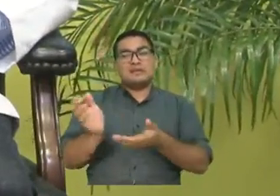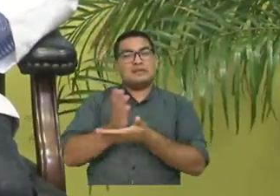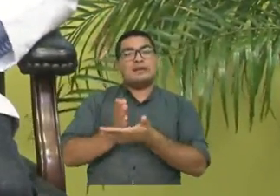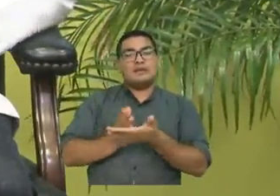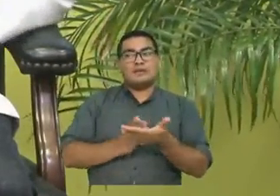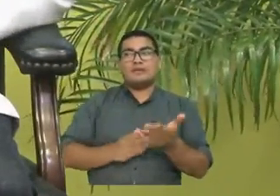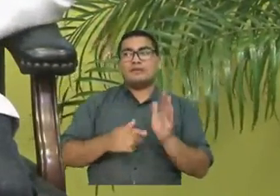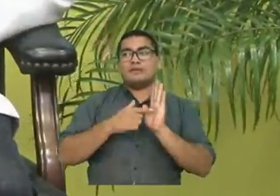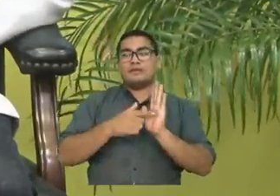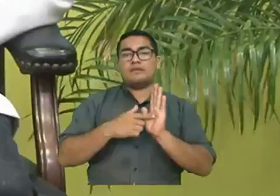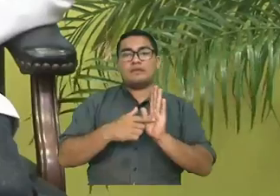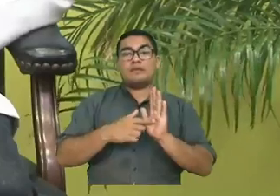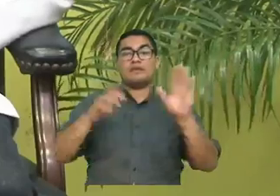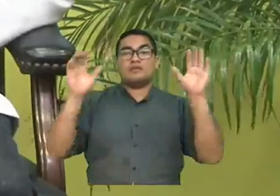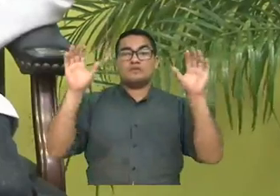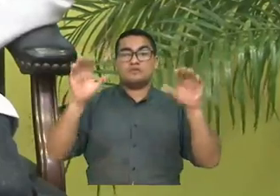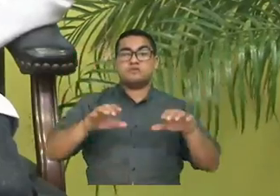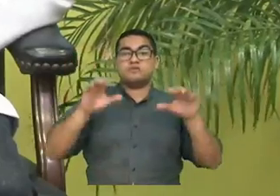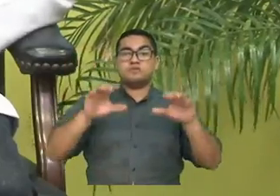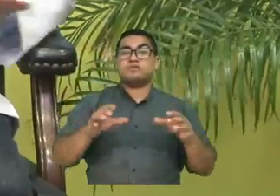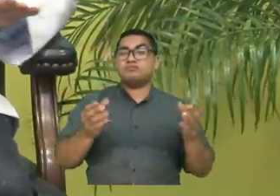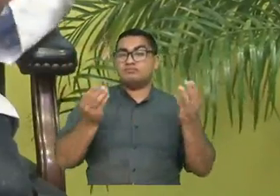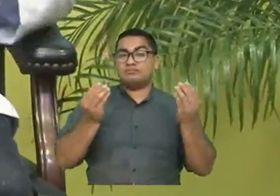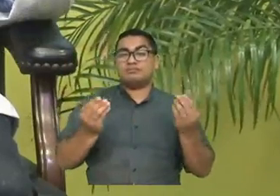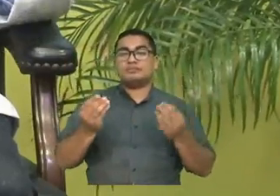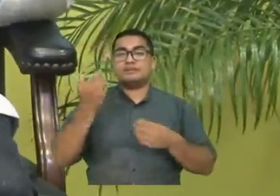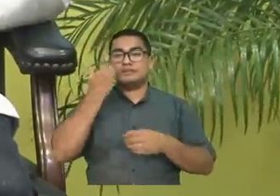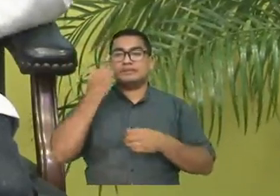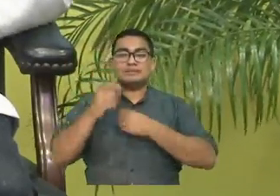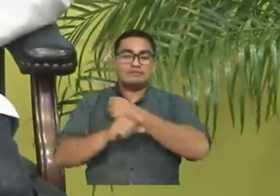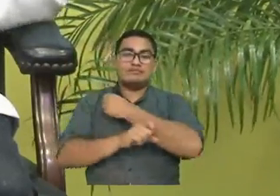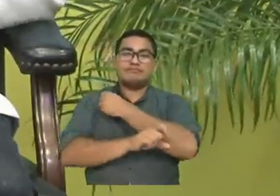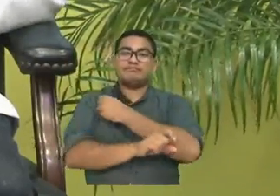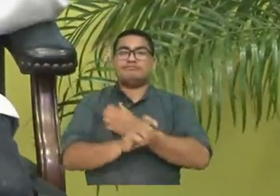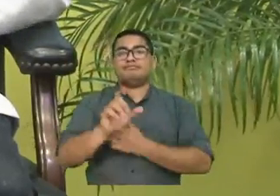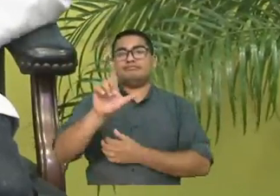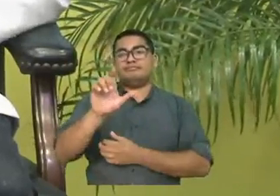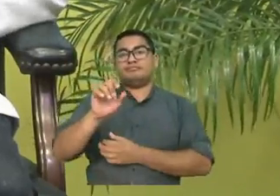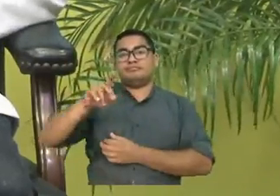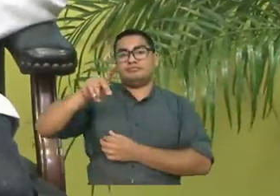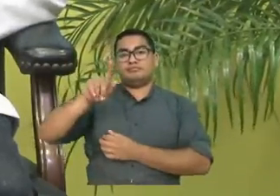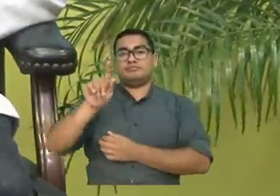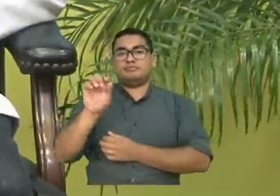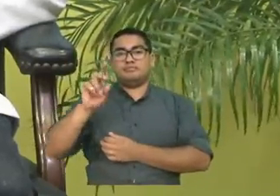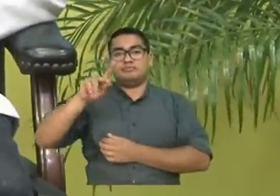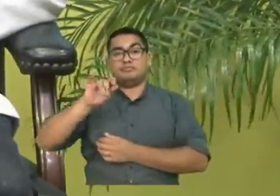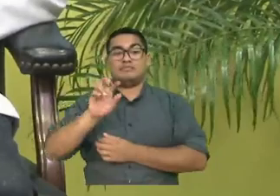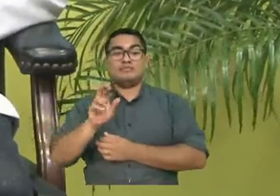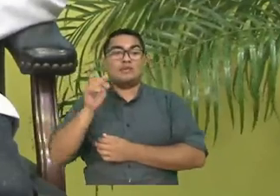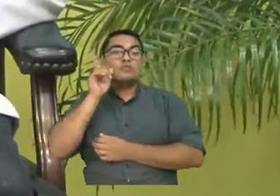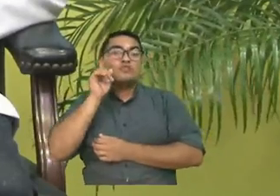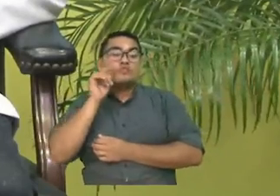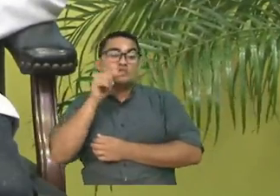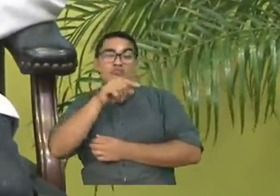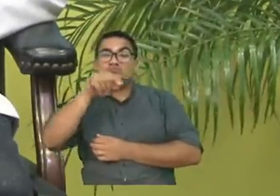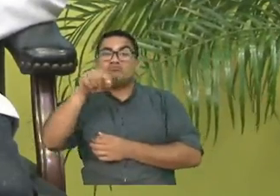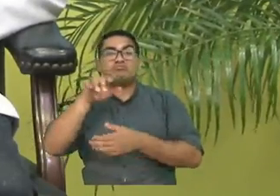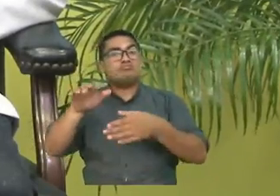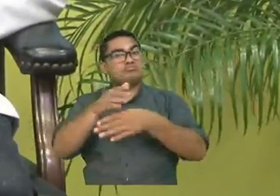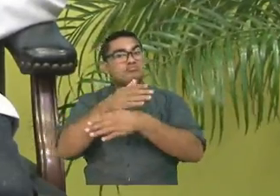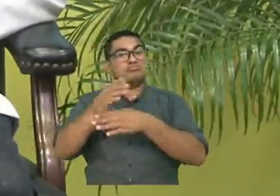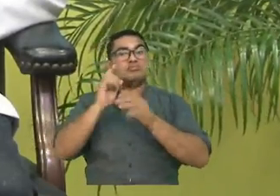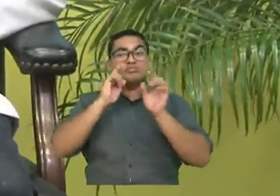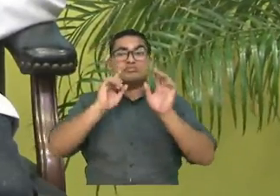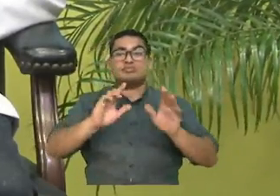en estaciones no lluviosas, ¿verdad? Porque un terreno que esté húmedo, micciona ahí la ratita y queda la bacteria. Y si nosotros no lo